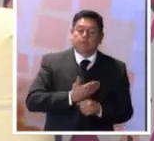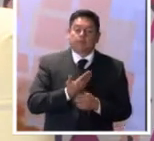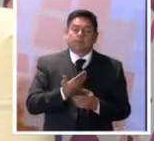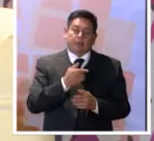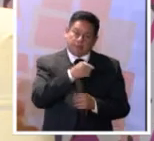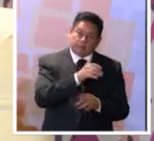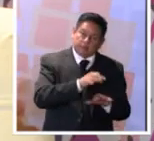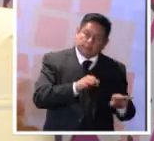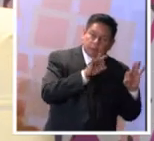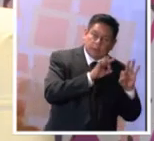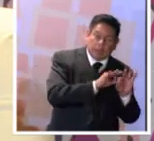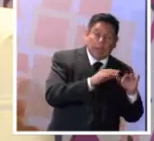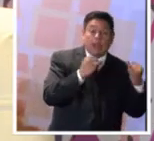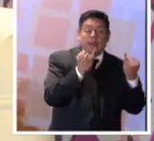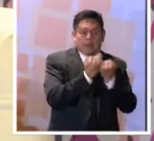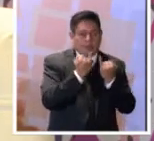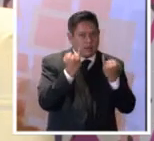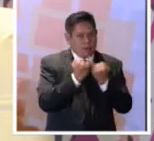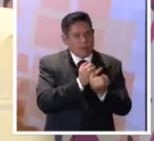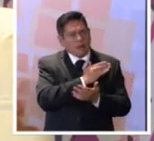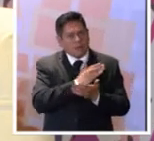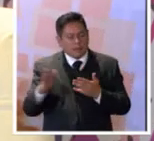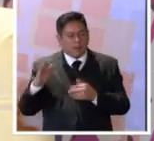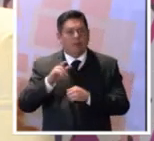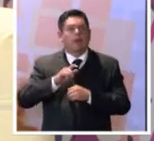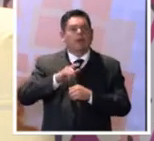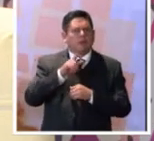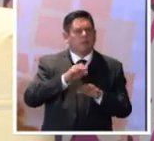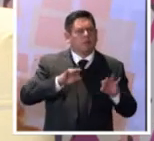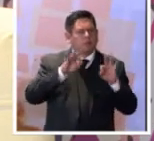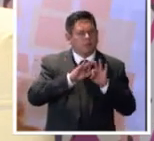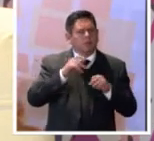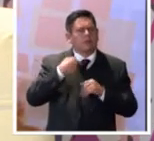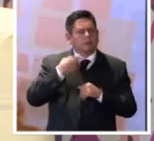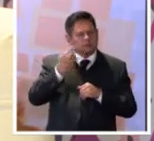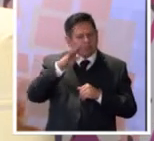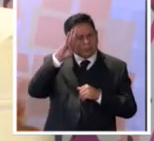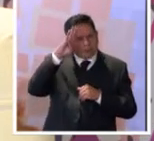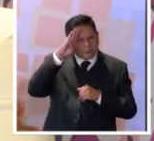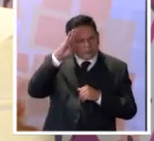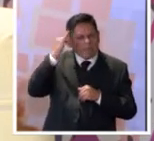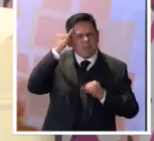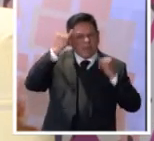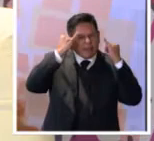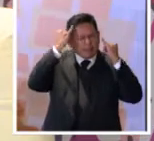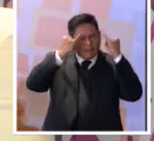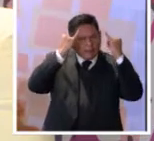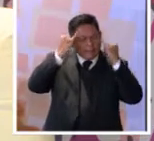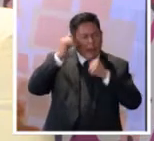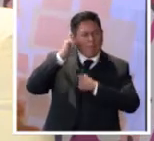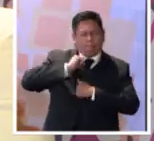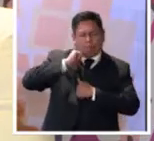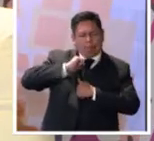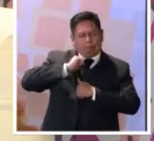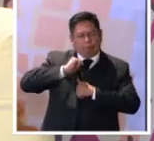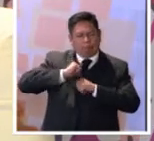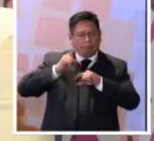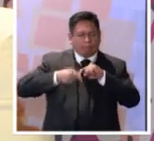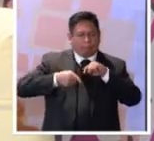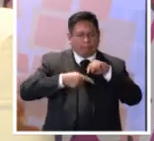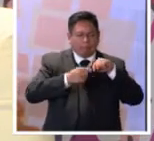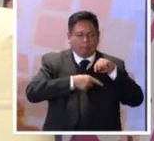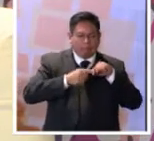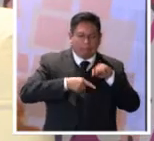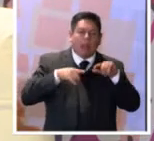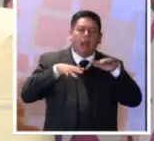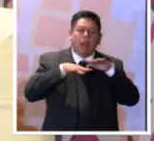supuesto, la deconstrucción, ¿no? Todos somos hijos de nuestras sociedades, de sociedades patriarcales, hombres y mujeres. Entonces